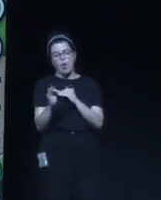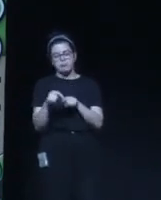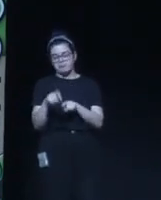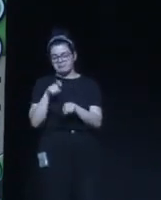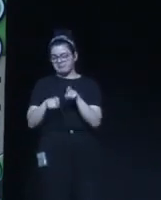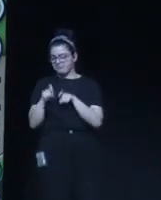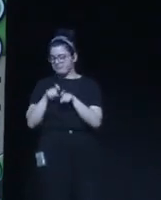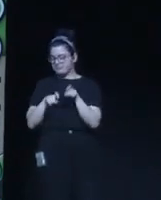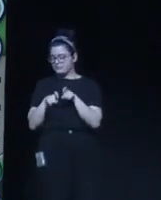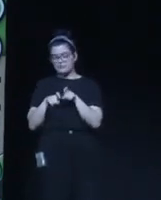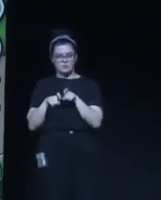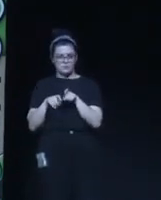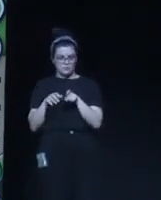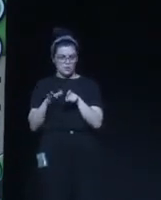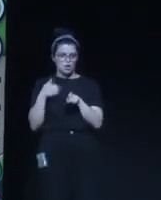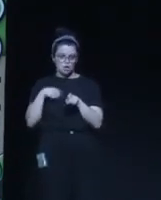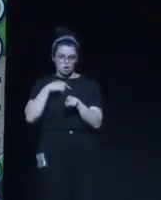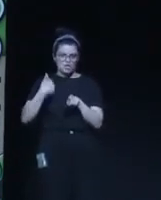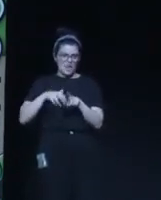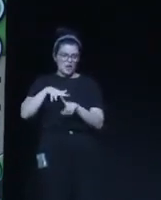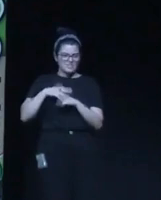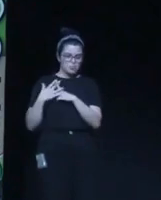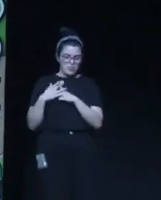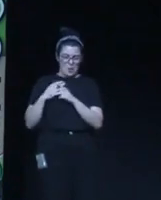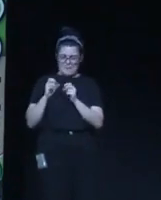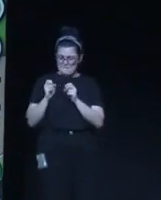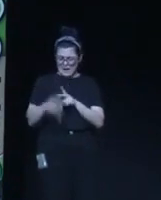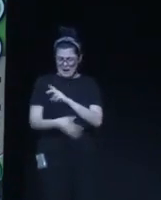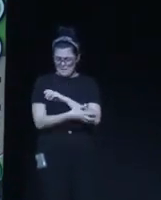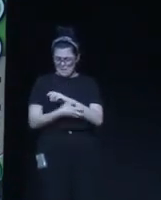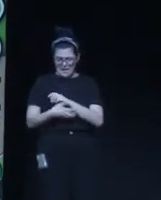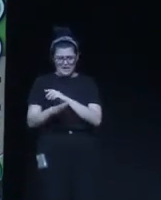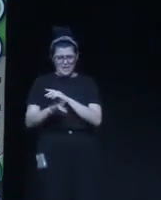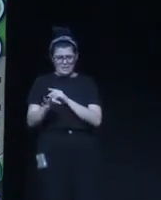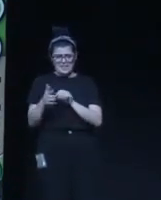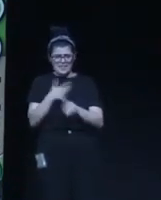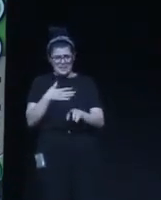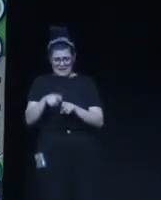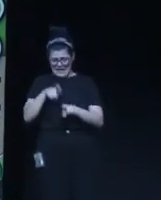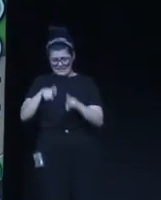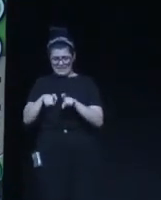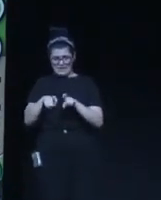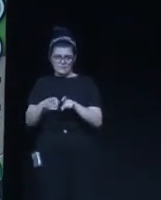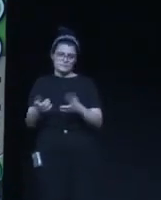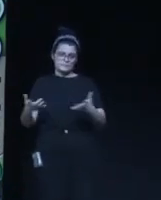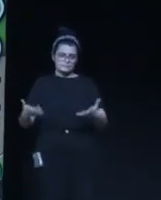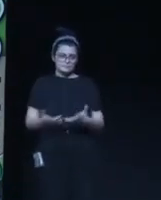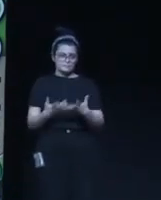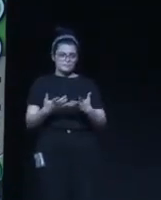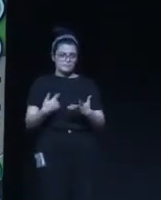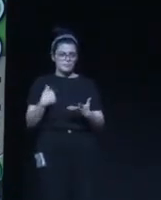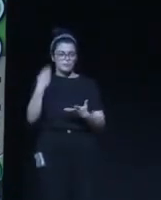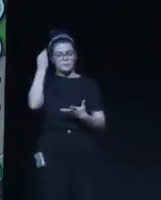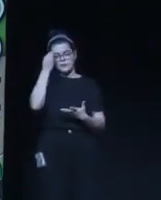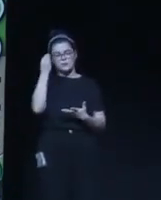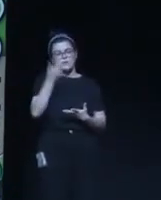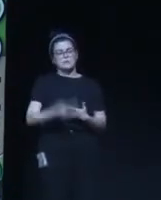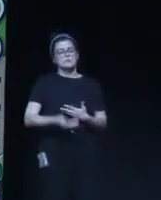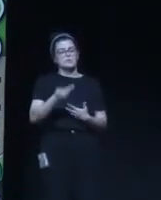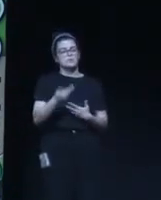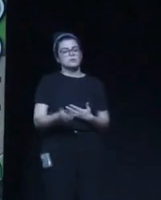estamos bastante atrás, como para encima ir un poco más hacia atrás, pues eso, ¿no? Se haga con la suya. Entonces yo creo que es muy, muy importante